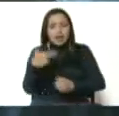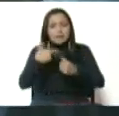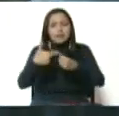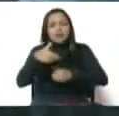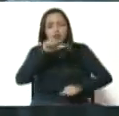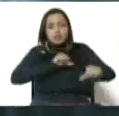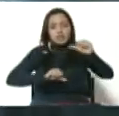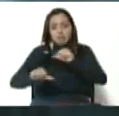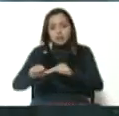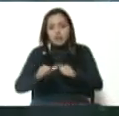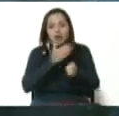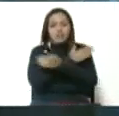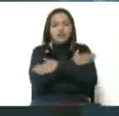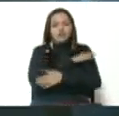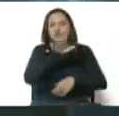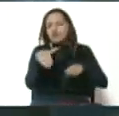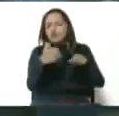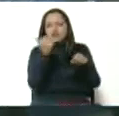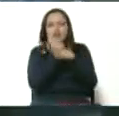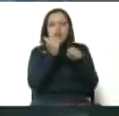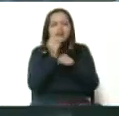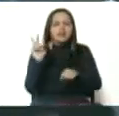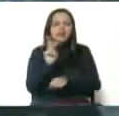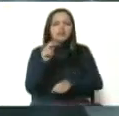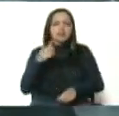y un abrazo a todos los trabajadores y trabajadoras de Venezuela.